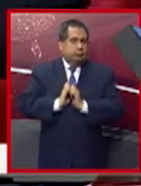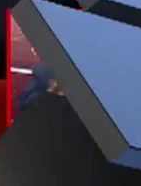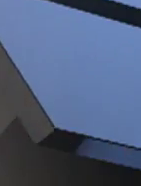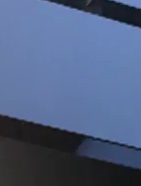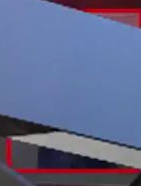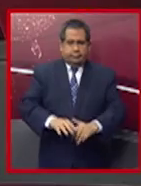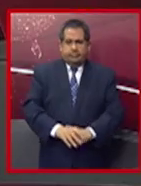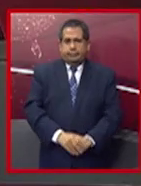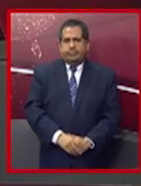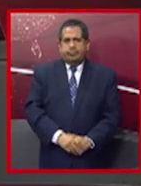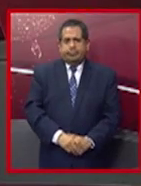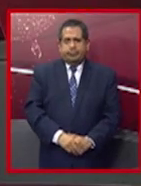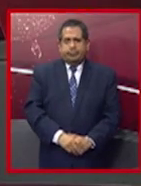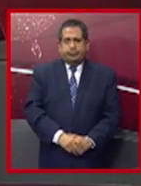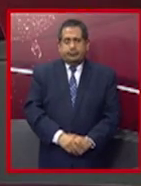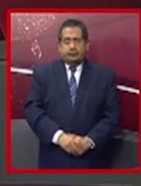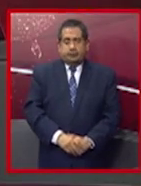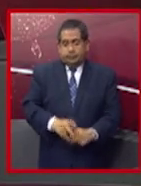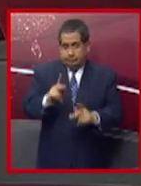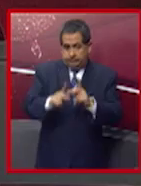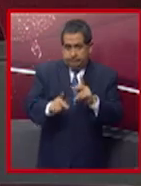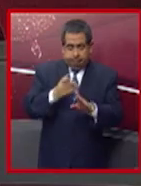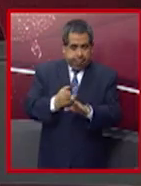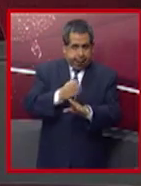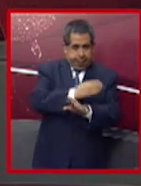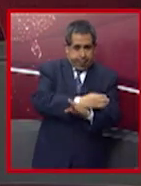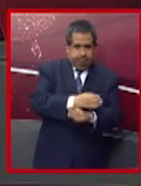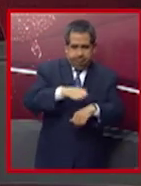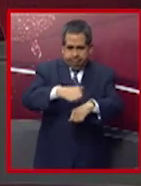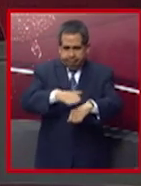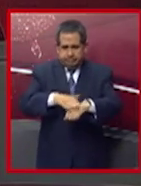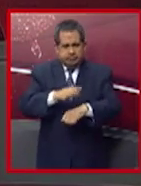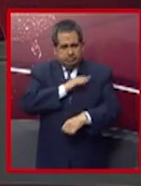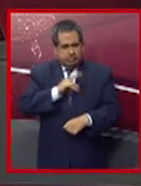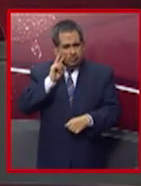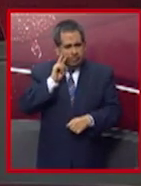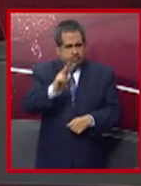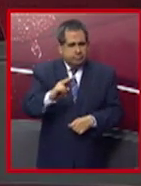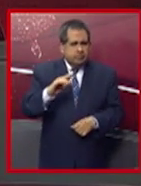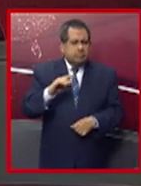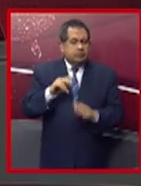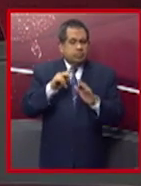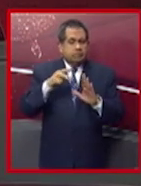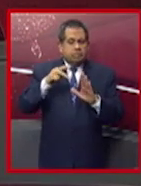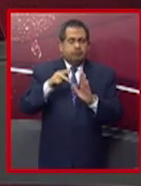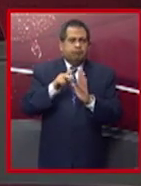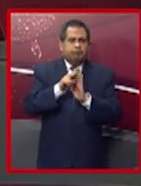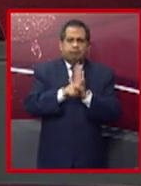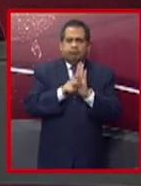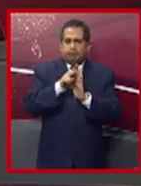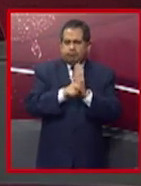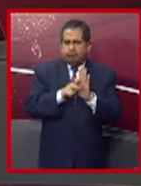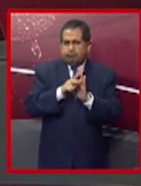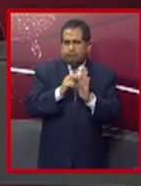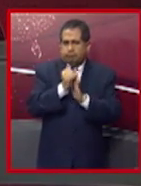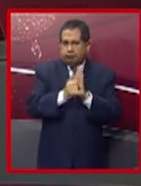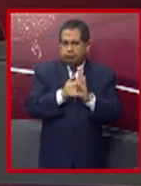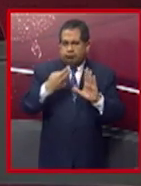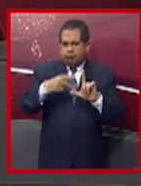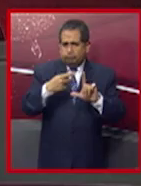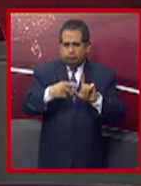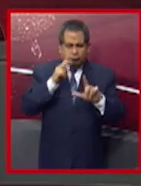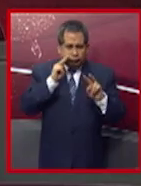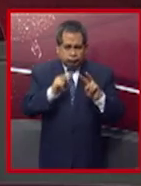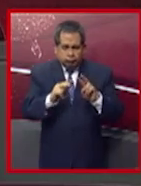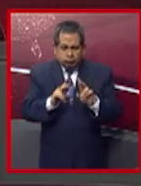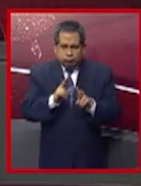Federación. Y antes del siguiente corte, quiero invitarlo a que nos visite también en YouTube. Estamos presentes como Canal El Congreso, donde podrá ver